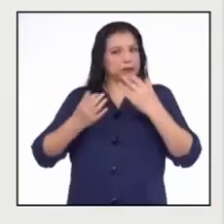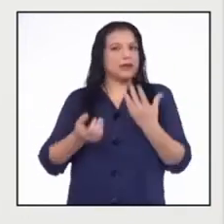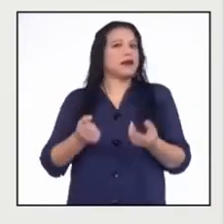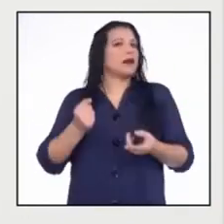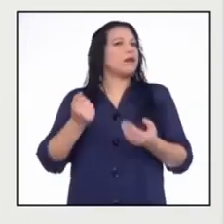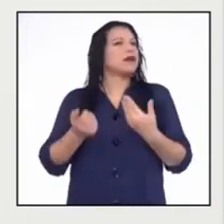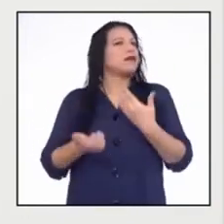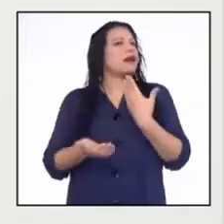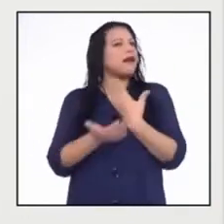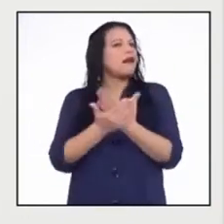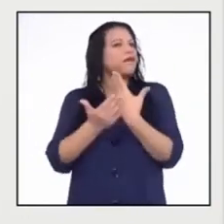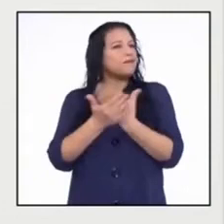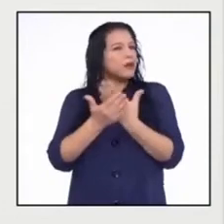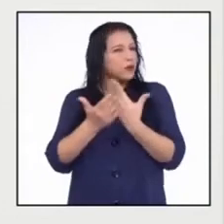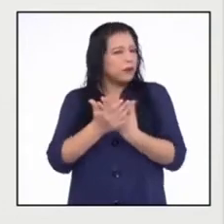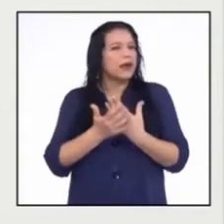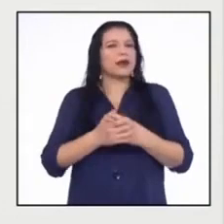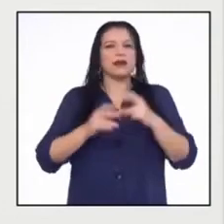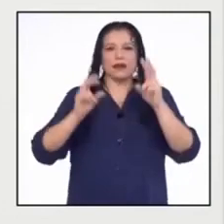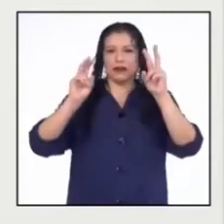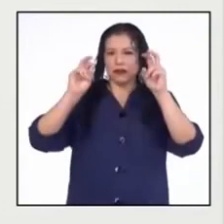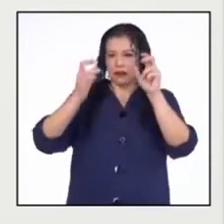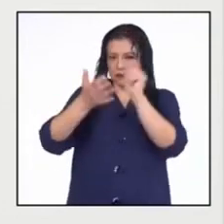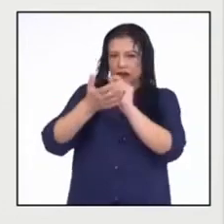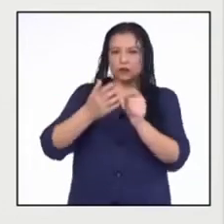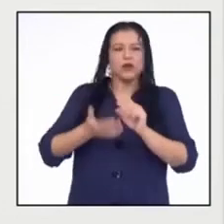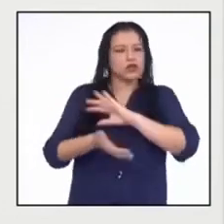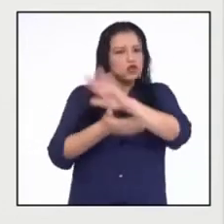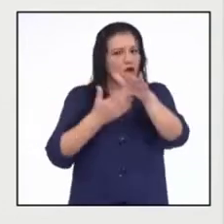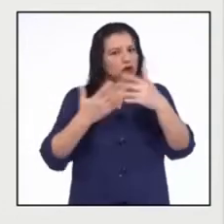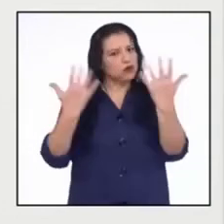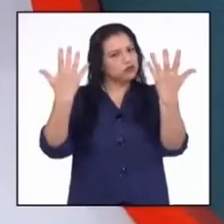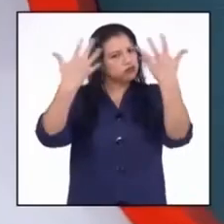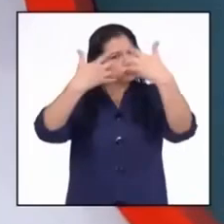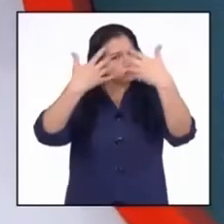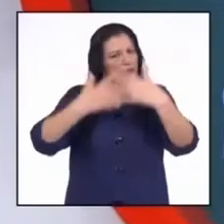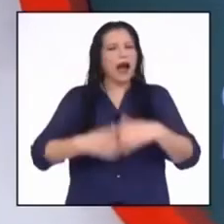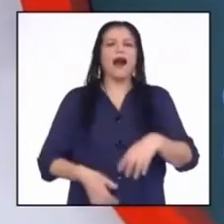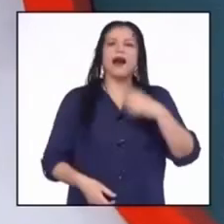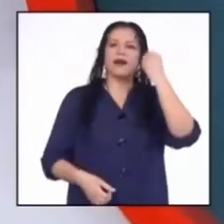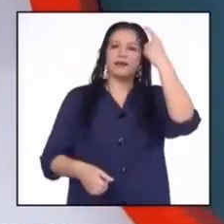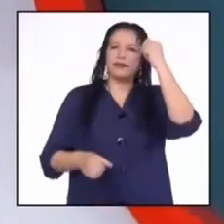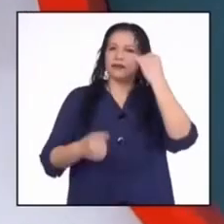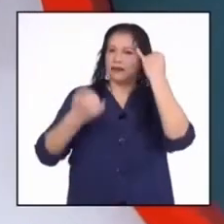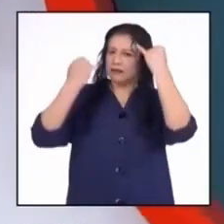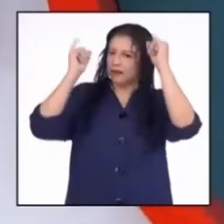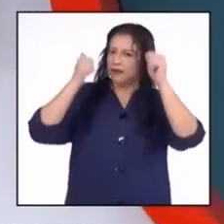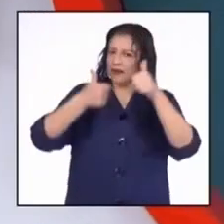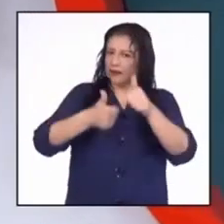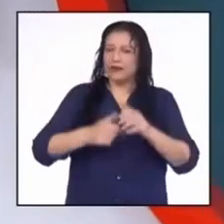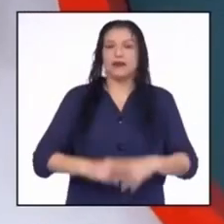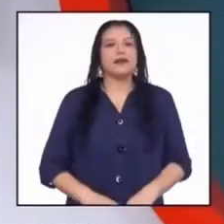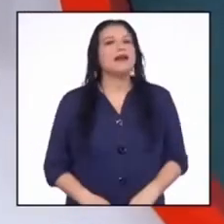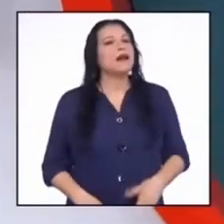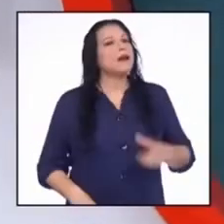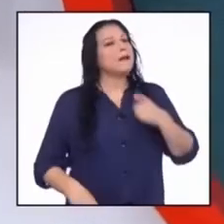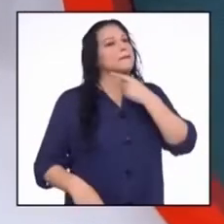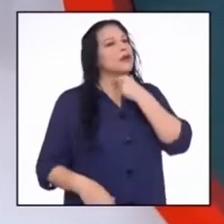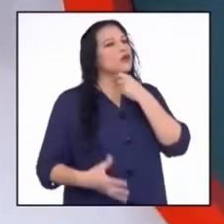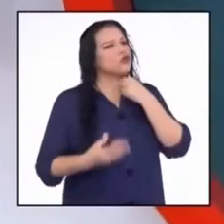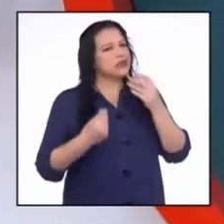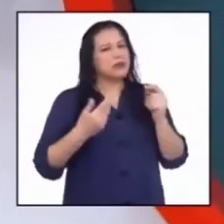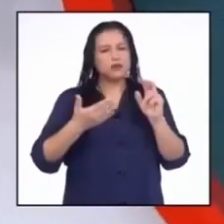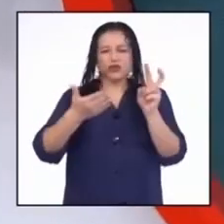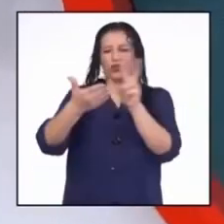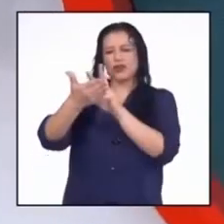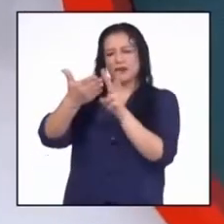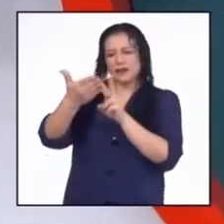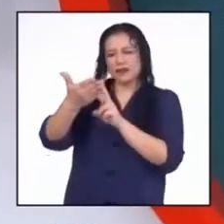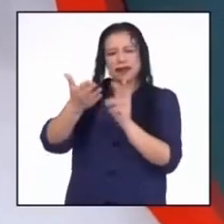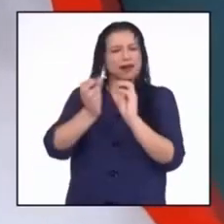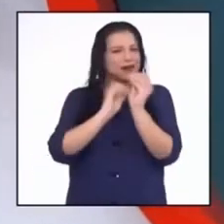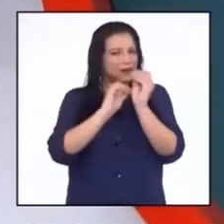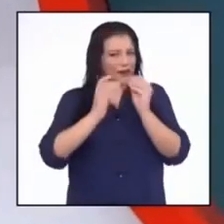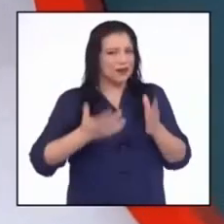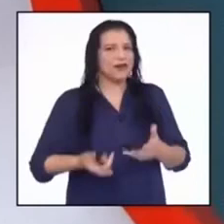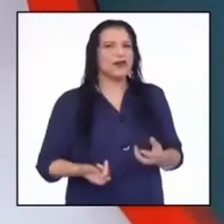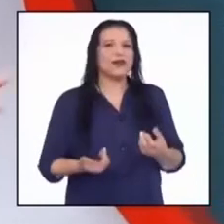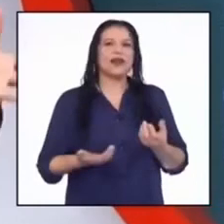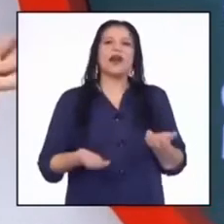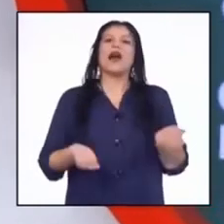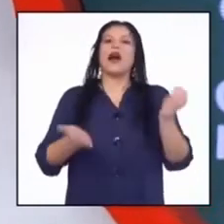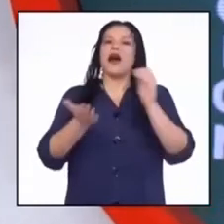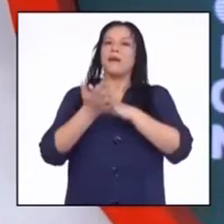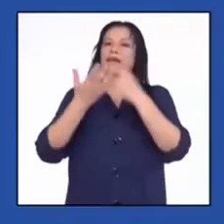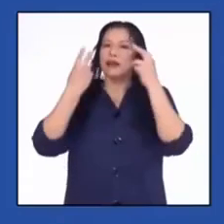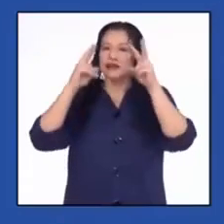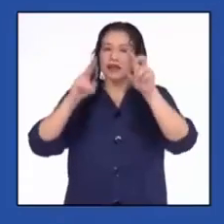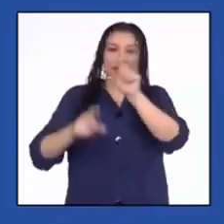texto. Asimismo, todo encaja y se entiende la idea. ¿Saben? Me gusta mucho revisar y corregir. ¿Qué tal si vemos el siguiente